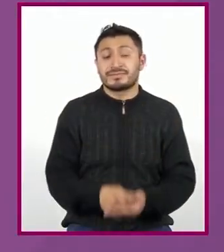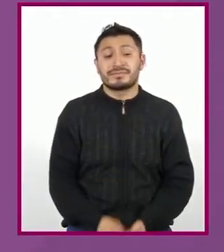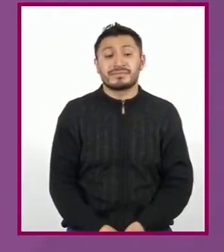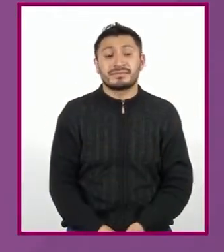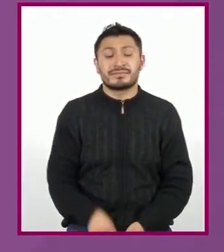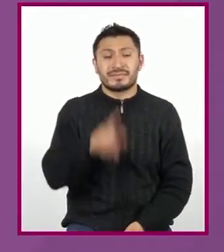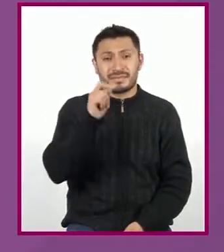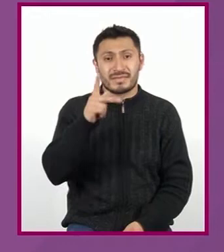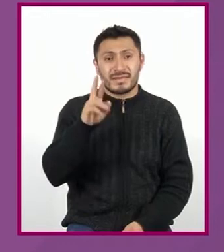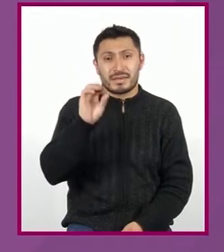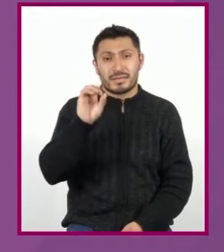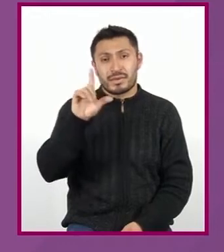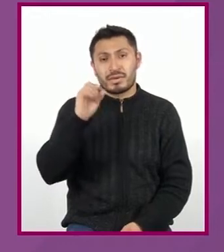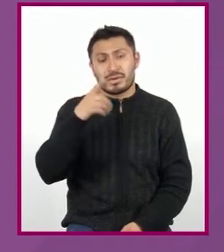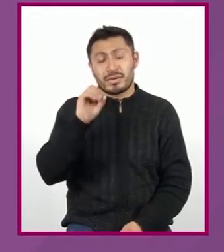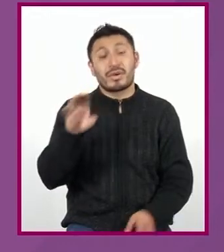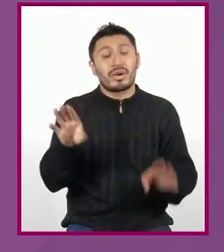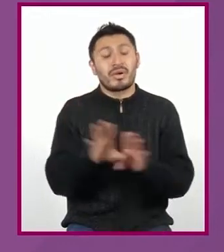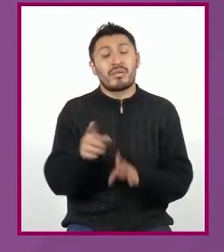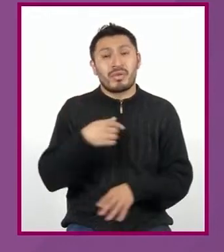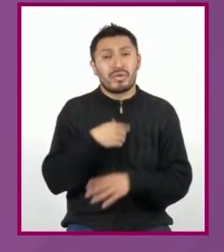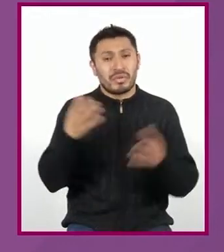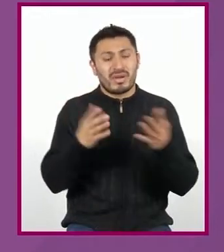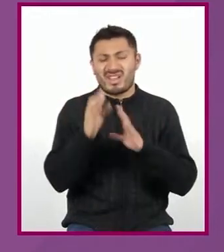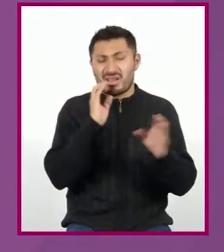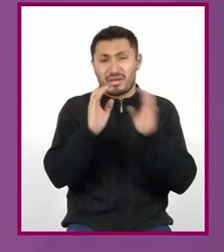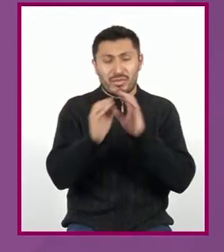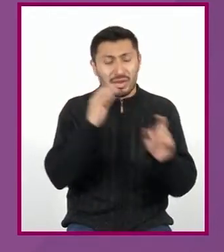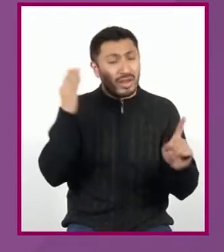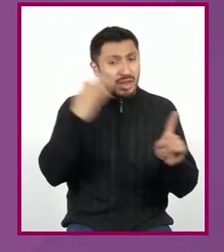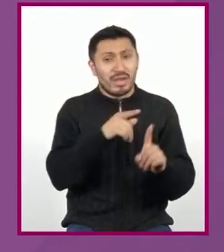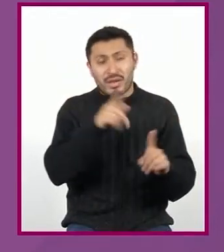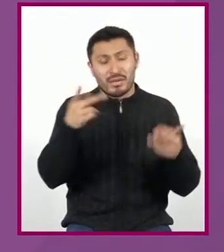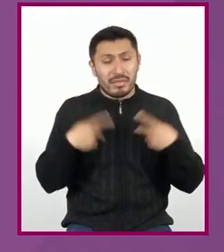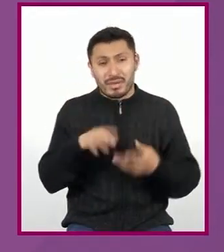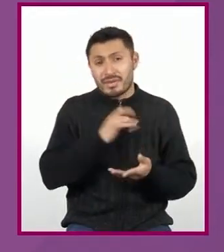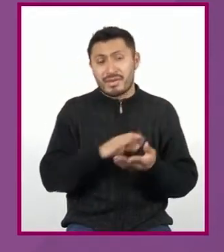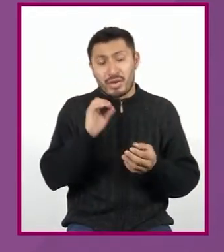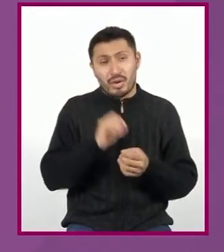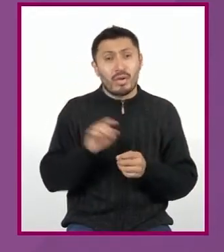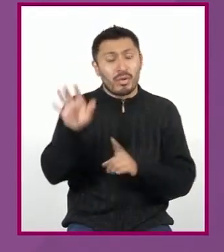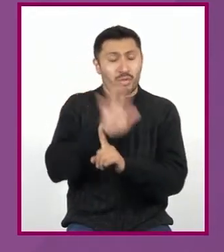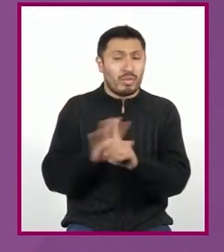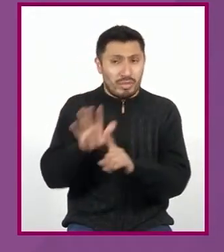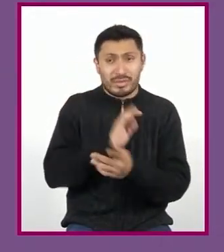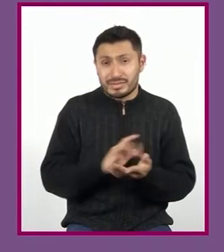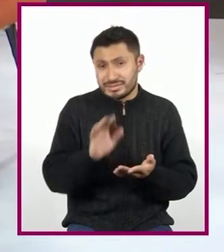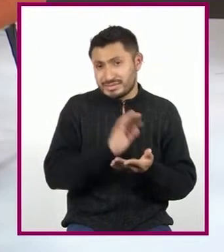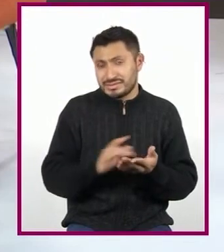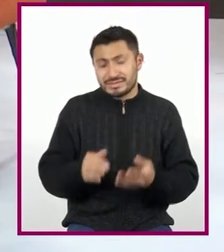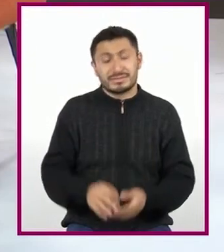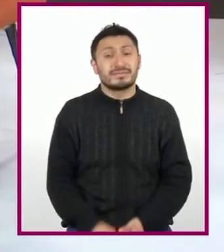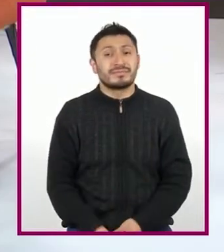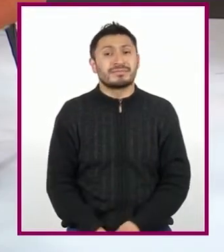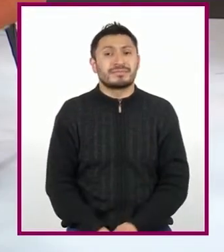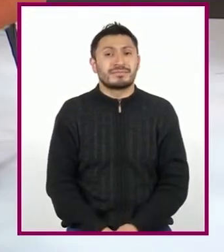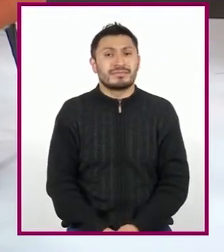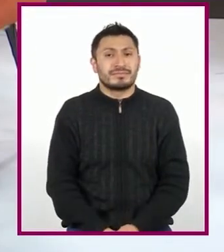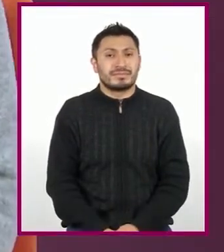su experiencia nos dé algunos consejos para redactar un paratexto de este tipo, de forma clara